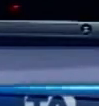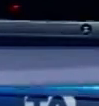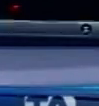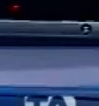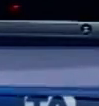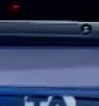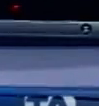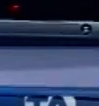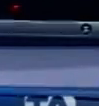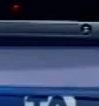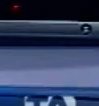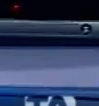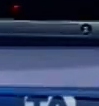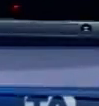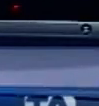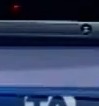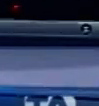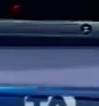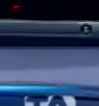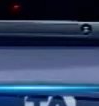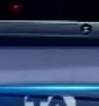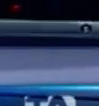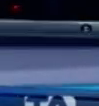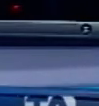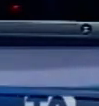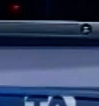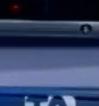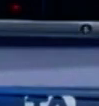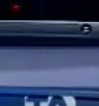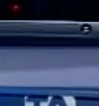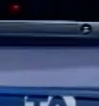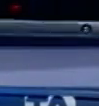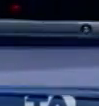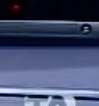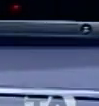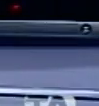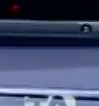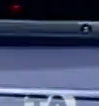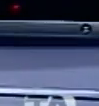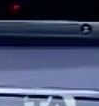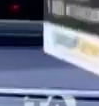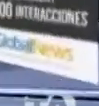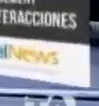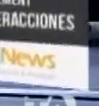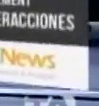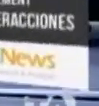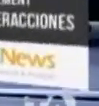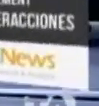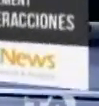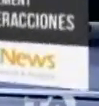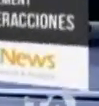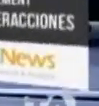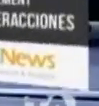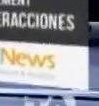del excontralor Carlos Pollitt y su vinculación con el caso Odebrecht. Al respecto, se ha registrado en los últimos 7 días lo